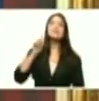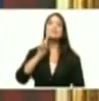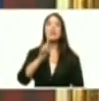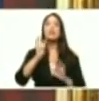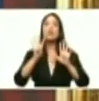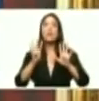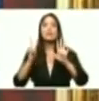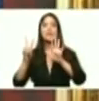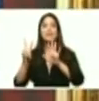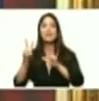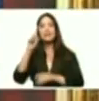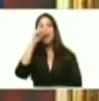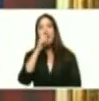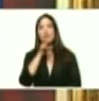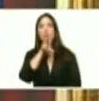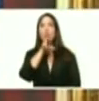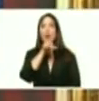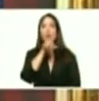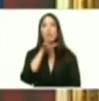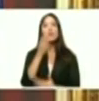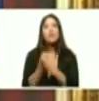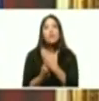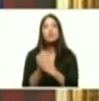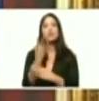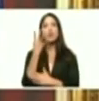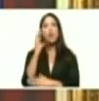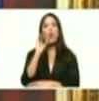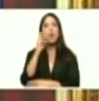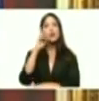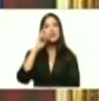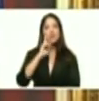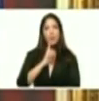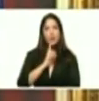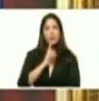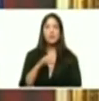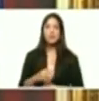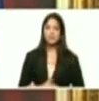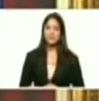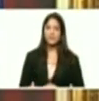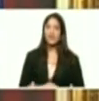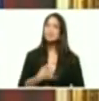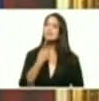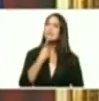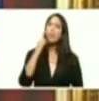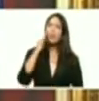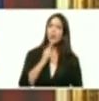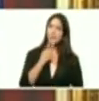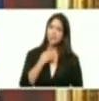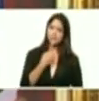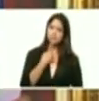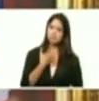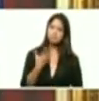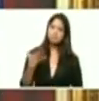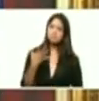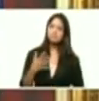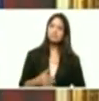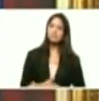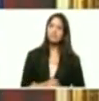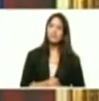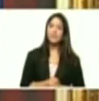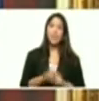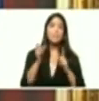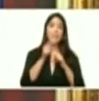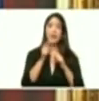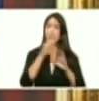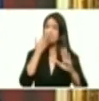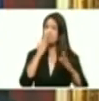en el discurso de Angostura. Dijera Bolívar, en una expresión, que se eternizó,